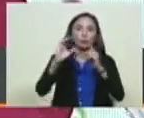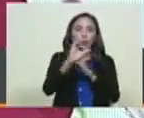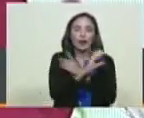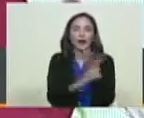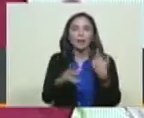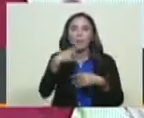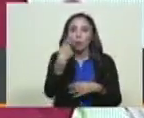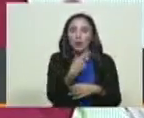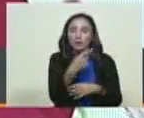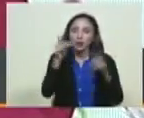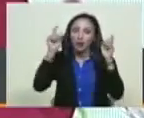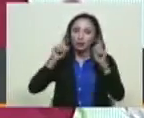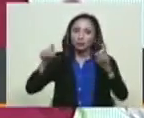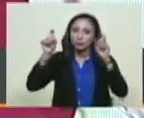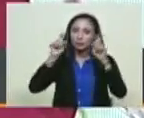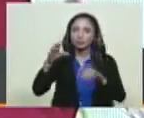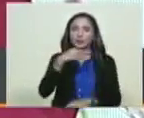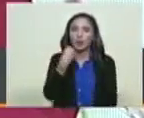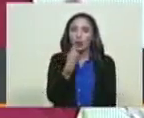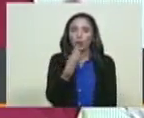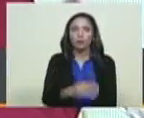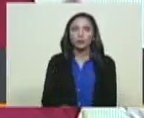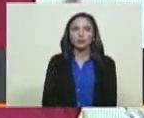de la juventud